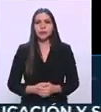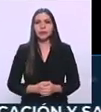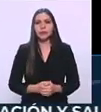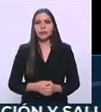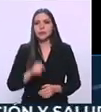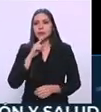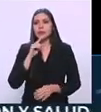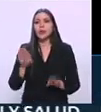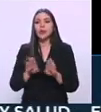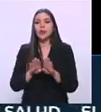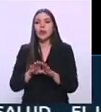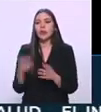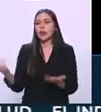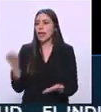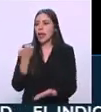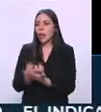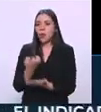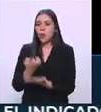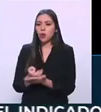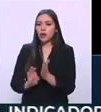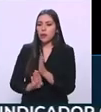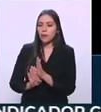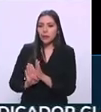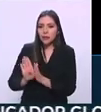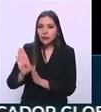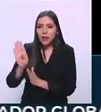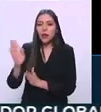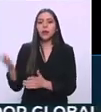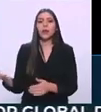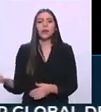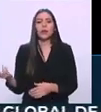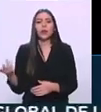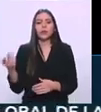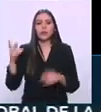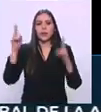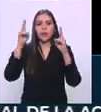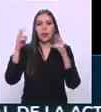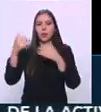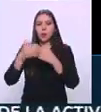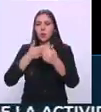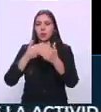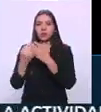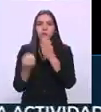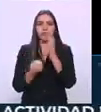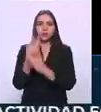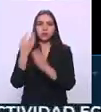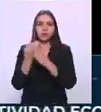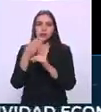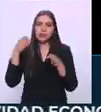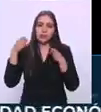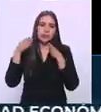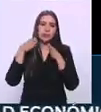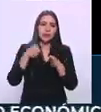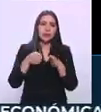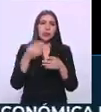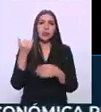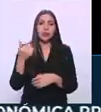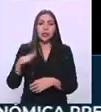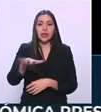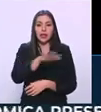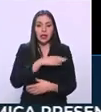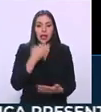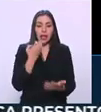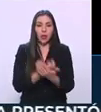con el desarrollo económico, la innovación enfocada a eso, y a un desarrollo económico que tenga pues todo